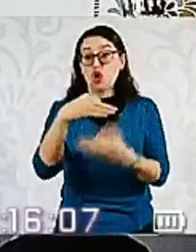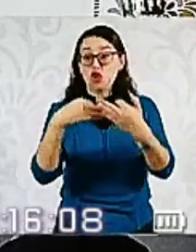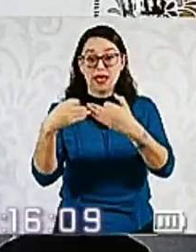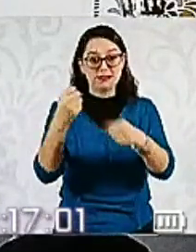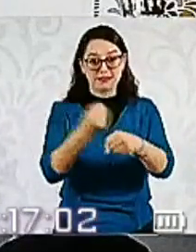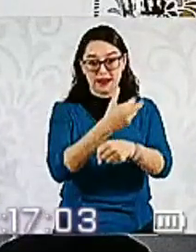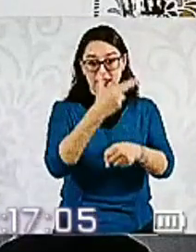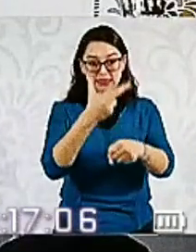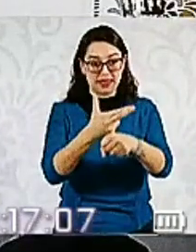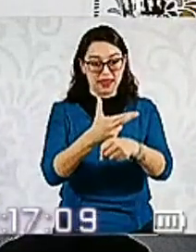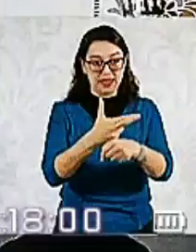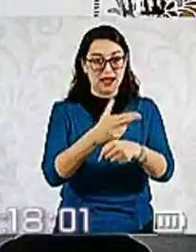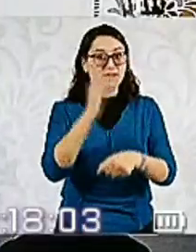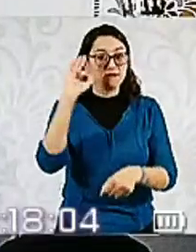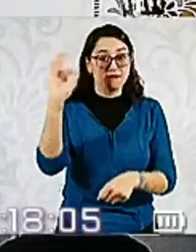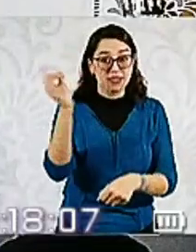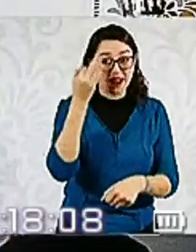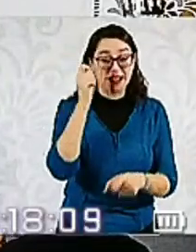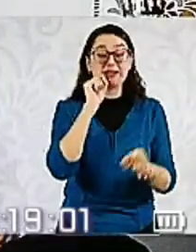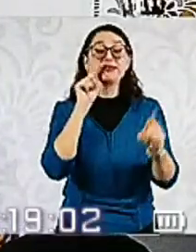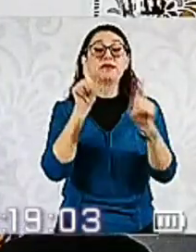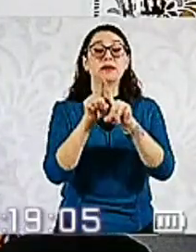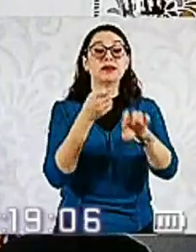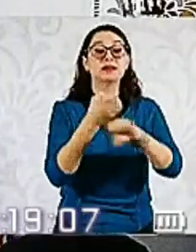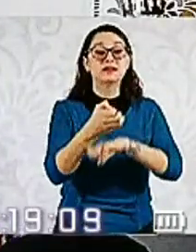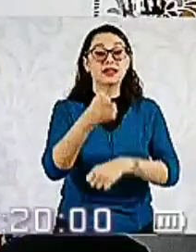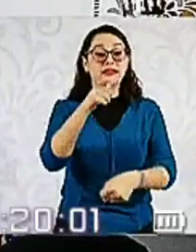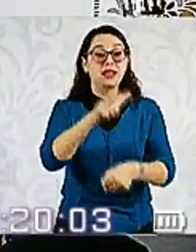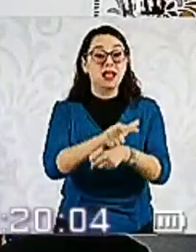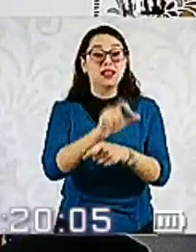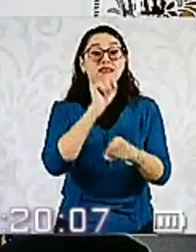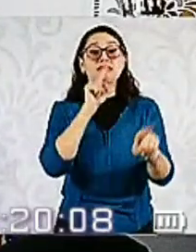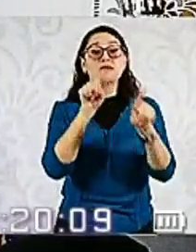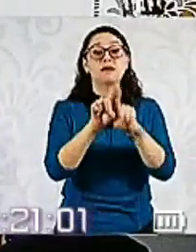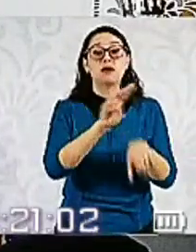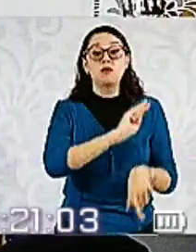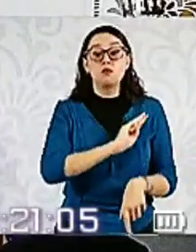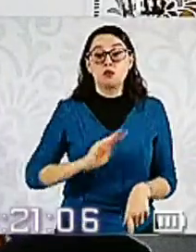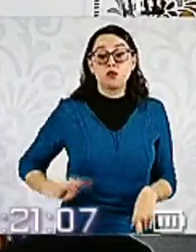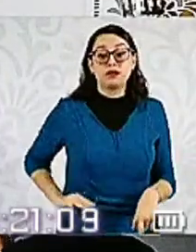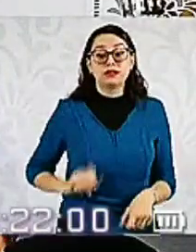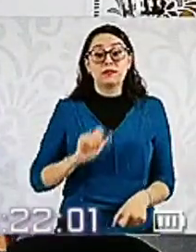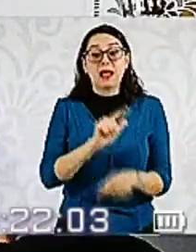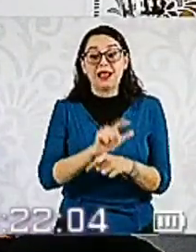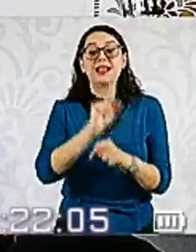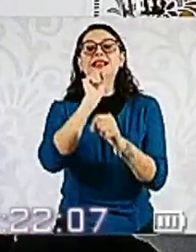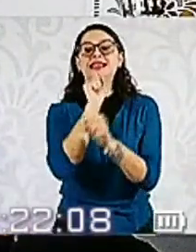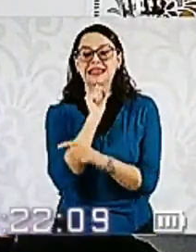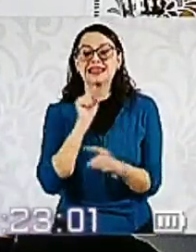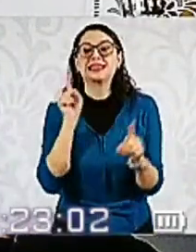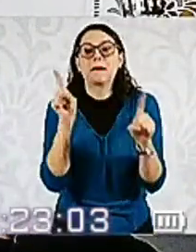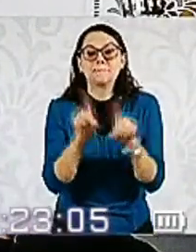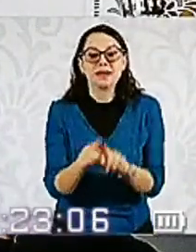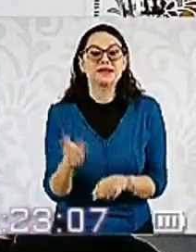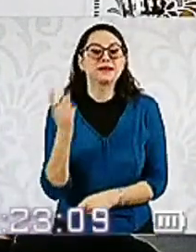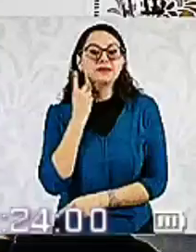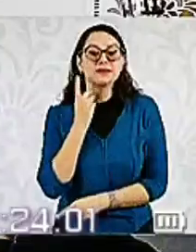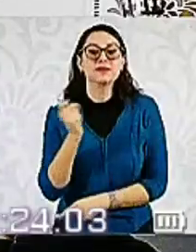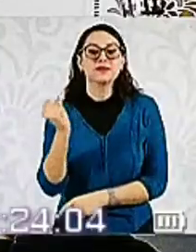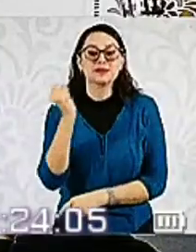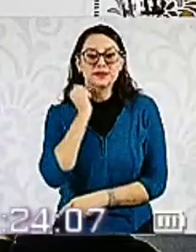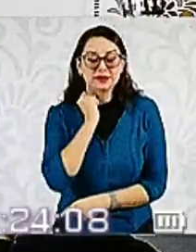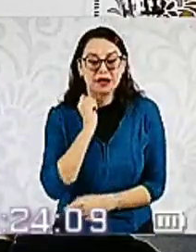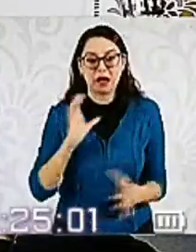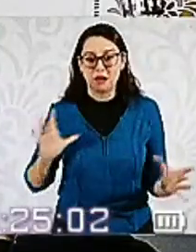también con los estados, con los municipios, y también tenemos la relación con el Legislativo a través de la Auditoría Superior de la Federación.